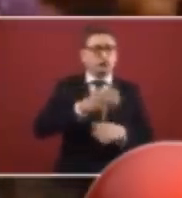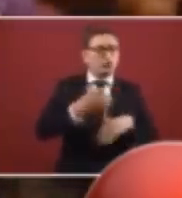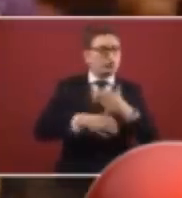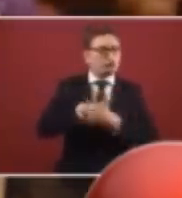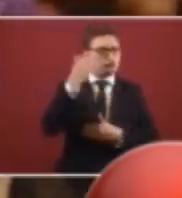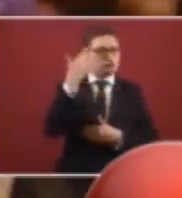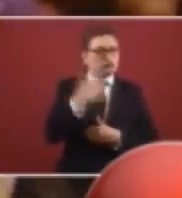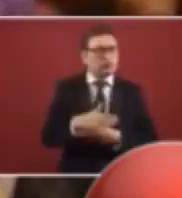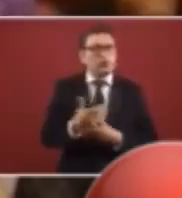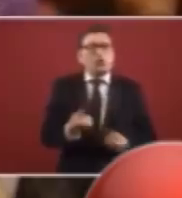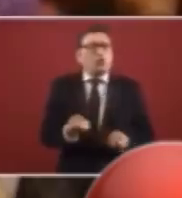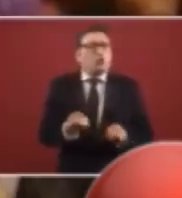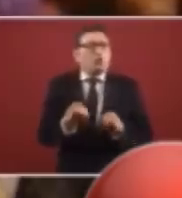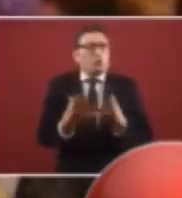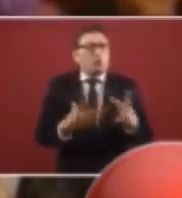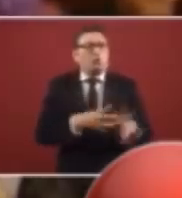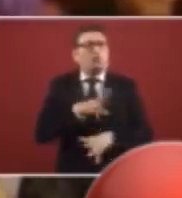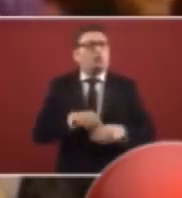¿Tiene